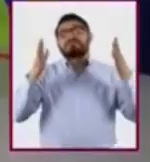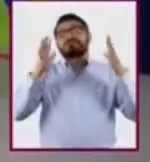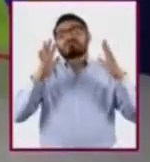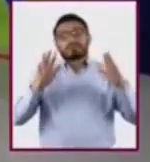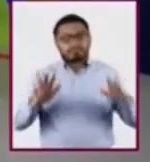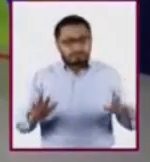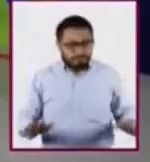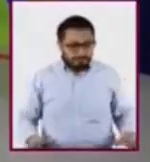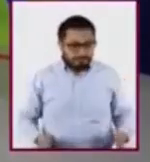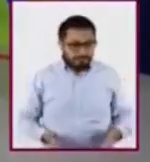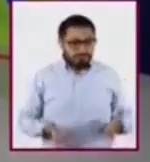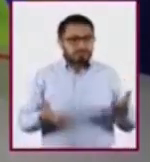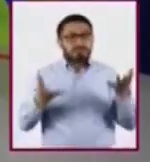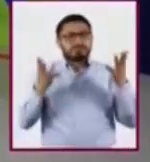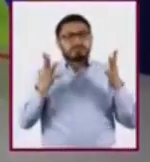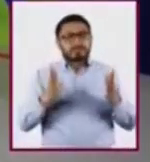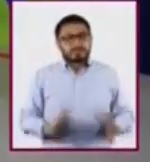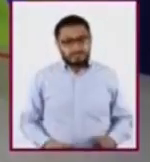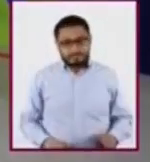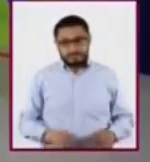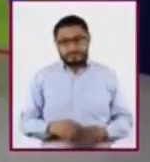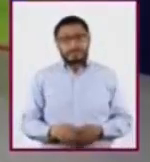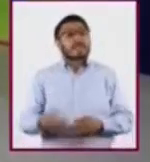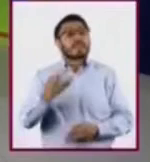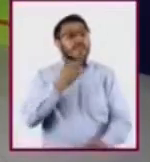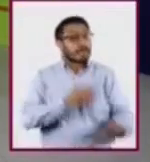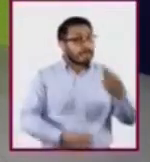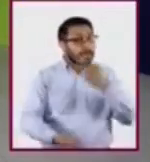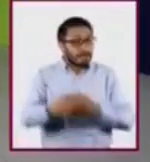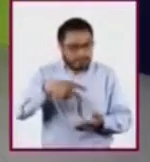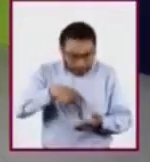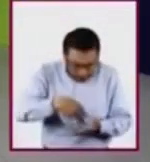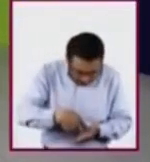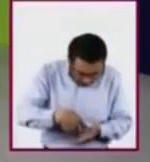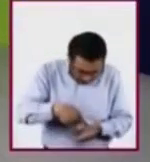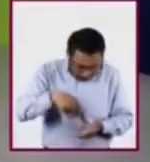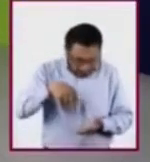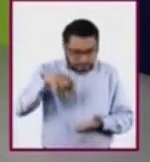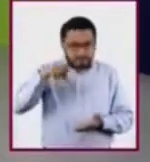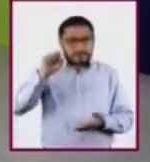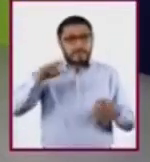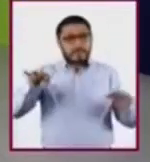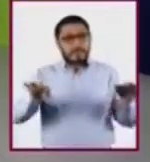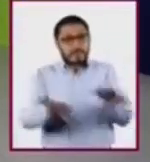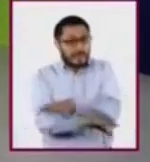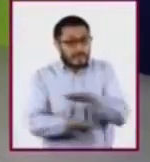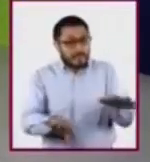para liberar esas tensiones que se fueron generando. Regresamos, cambiamos de pierna.